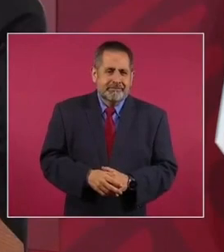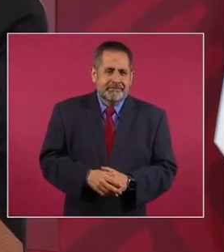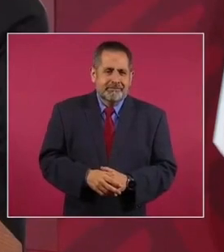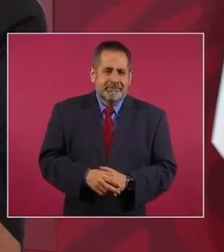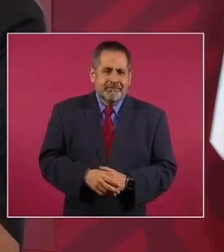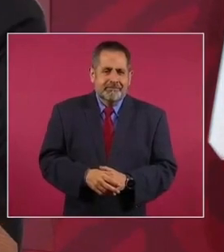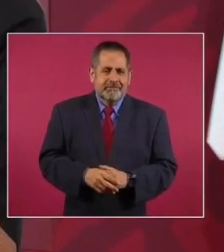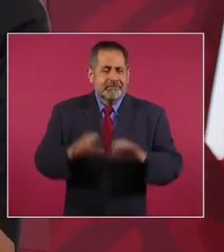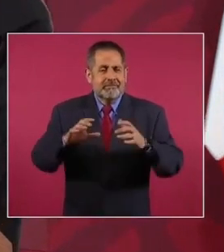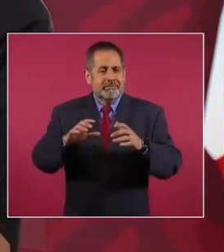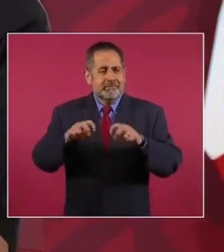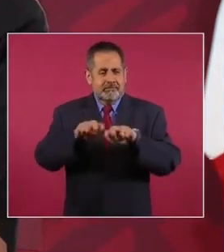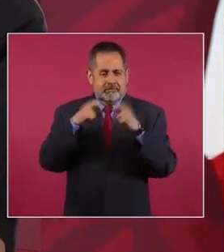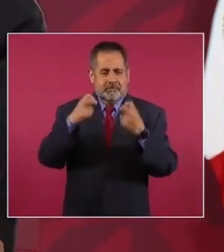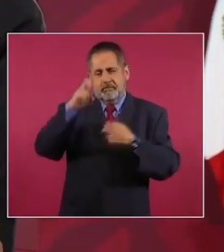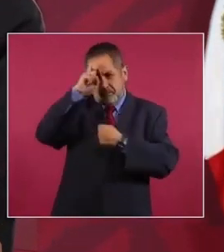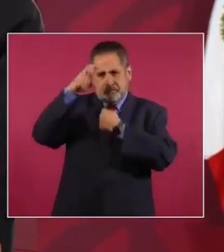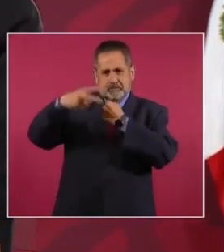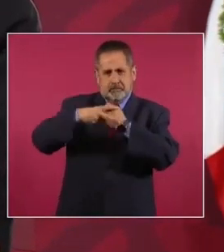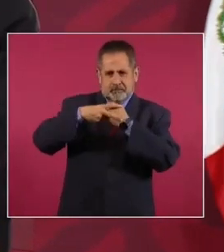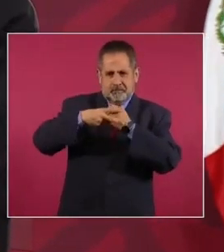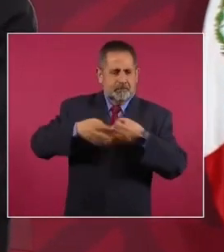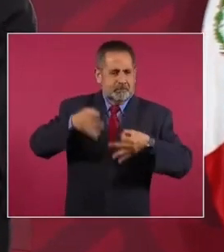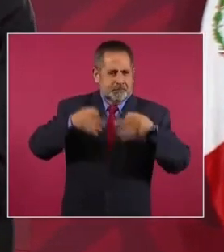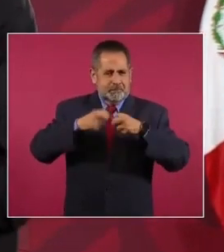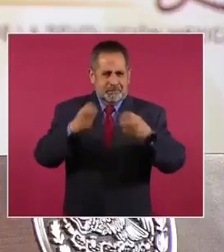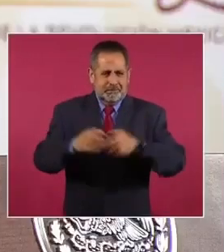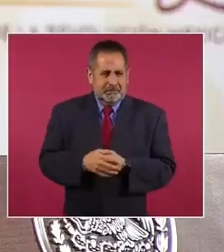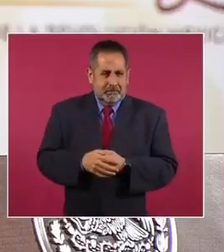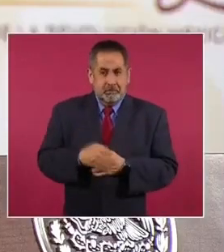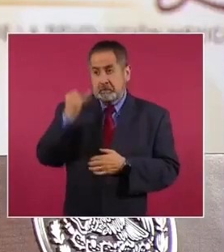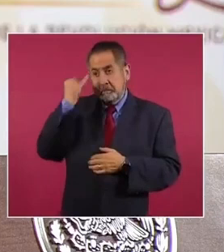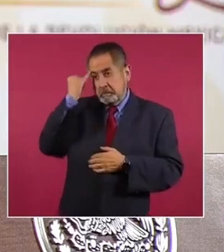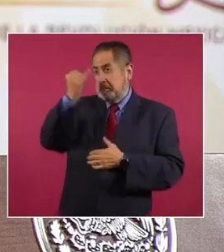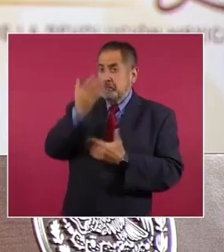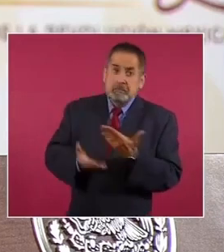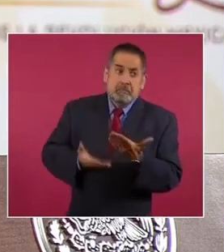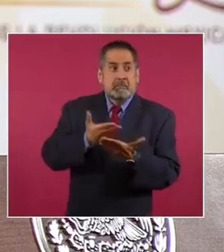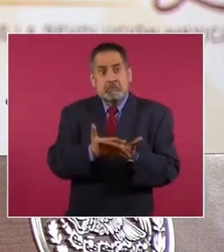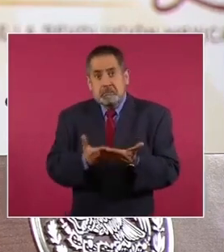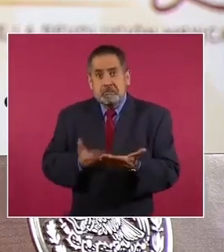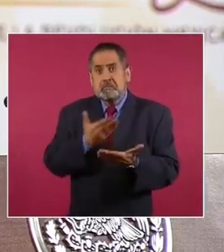el parlamento europeo de esos tiempos proponiendo imagínense